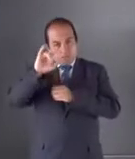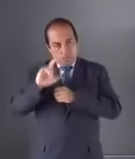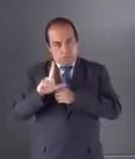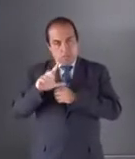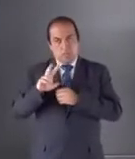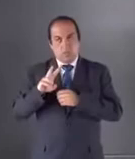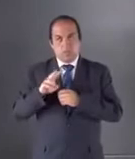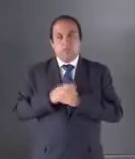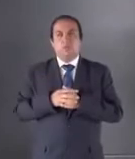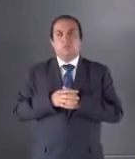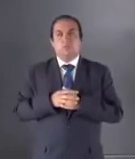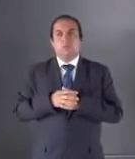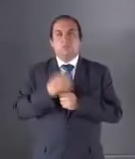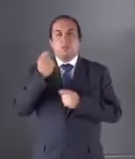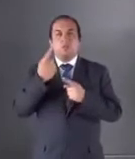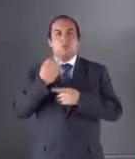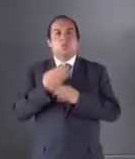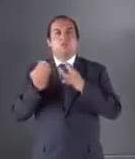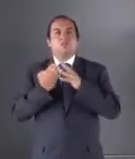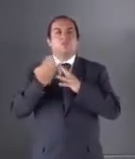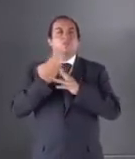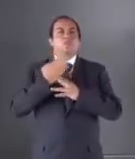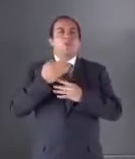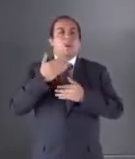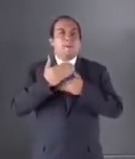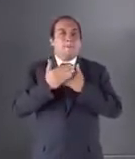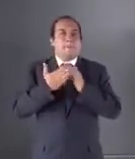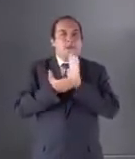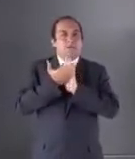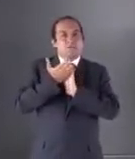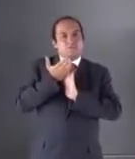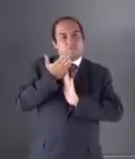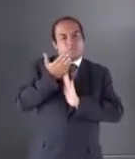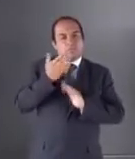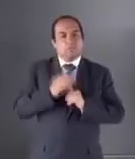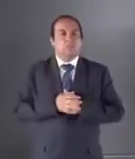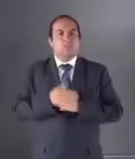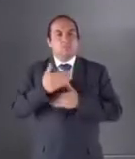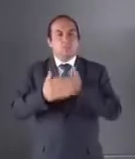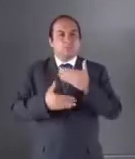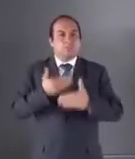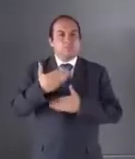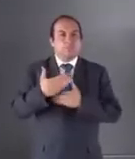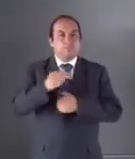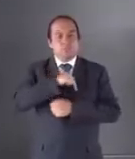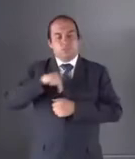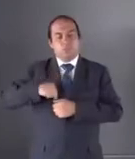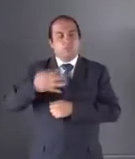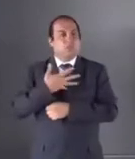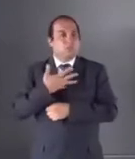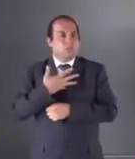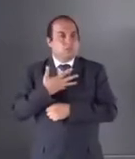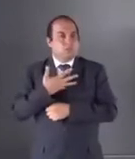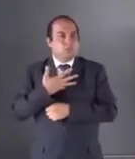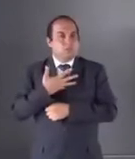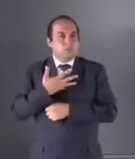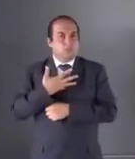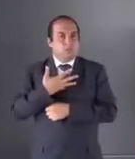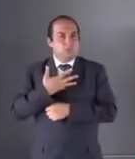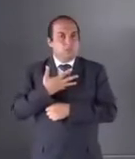son algunas de las estaciones, están en procesos de construcción. Estamos accediendo a la inferior